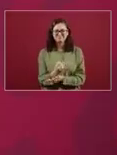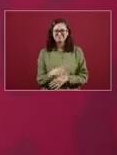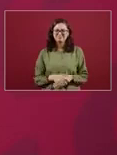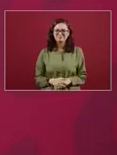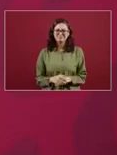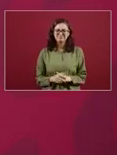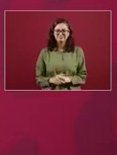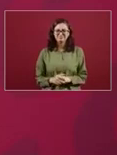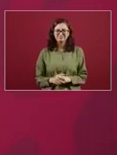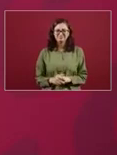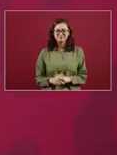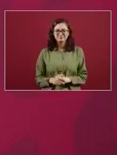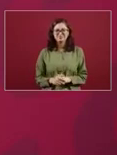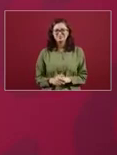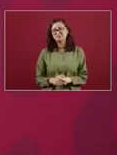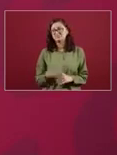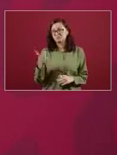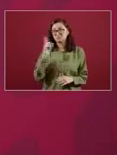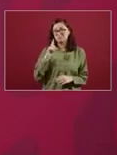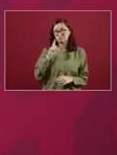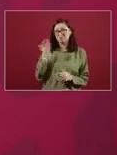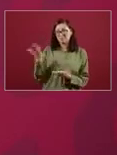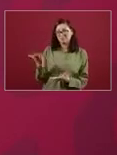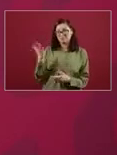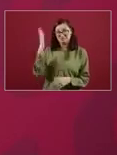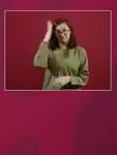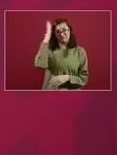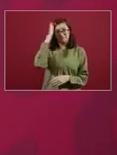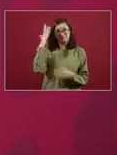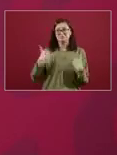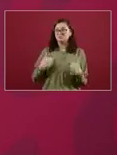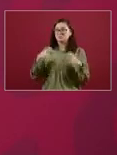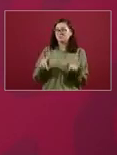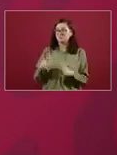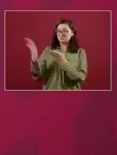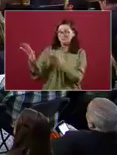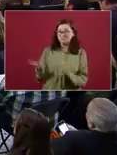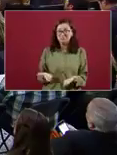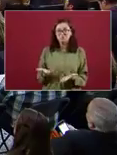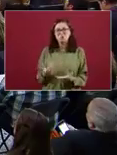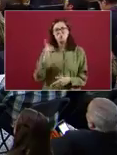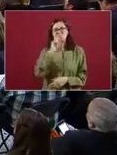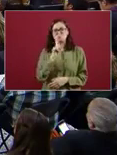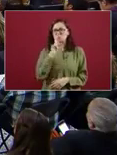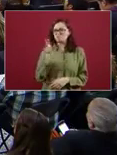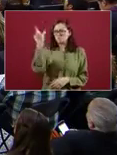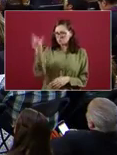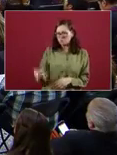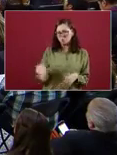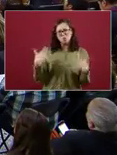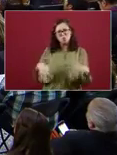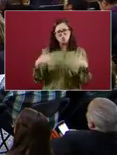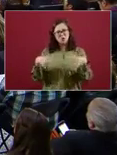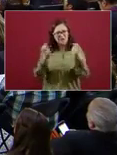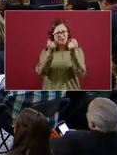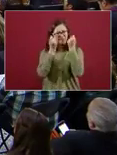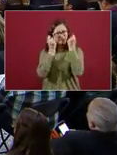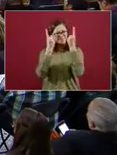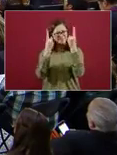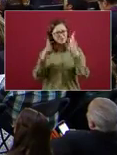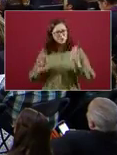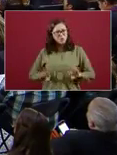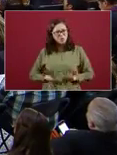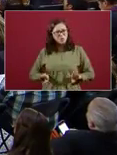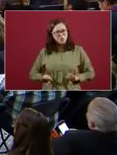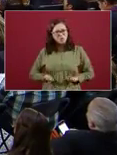La señora Bachelet es una mujer admirable